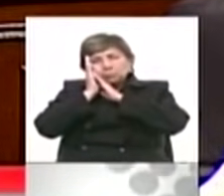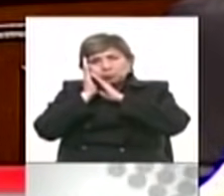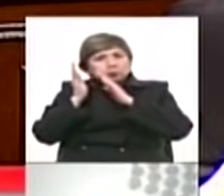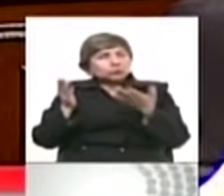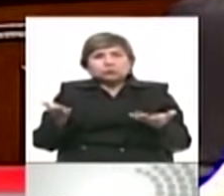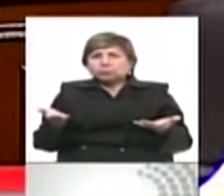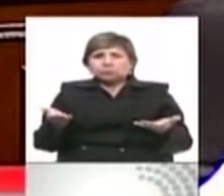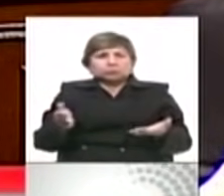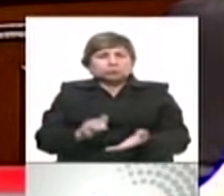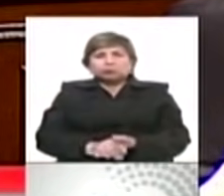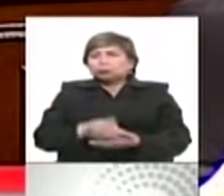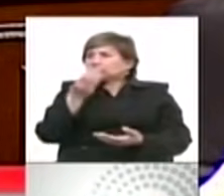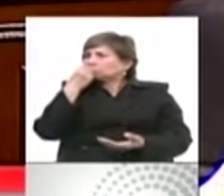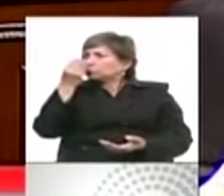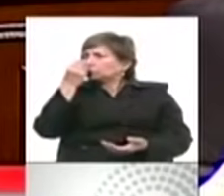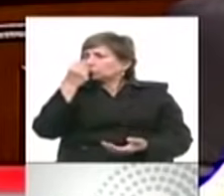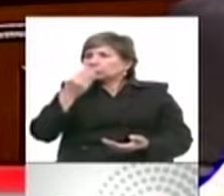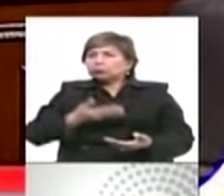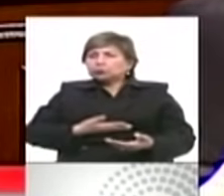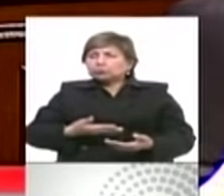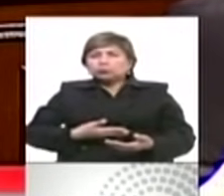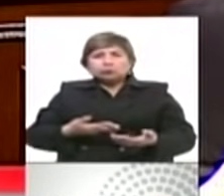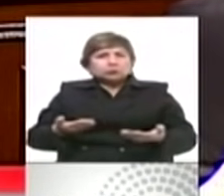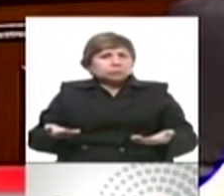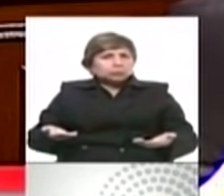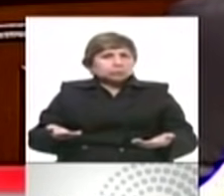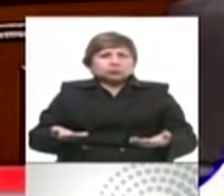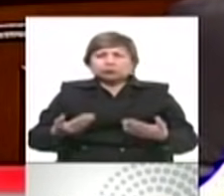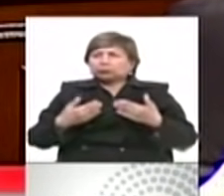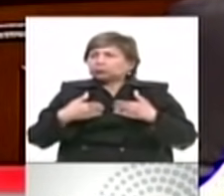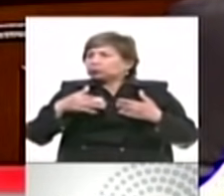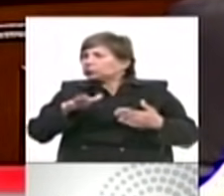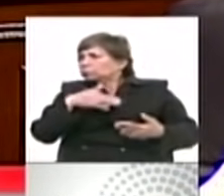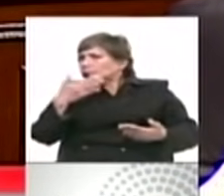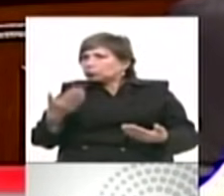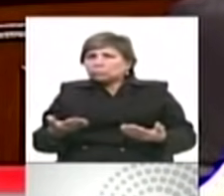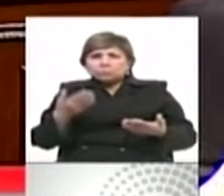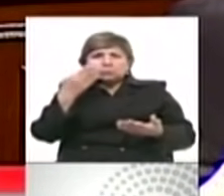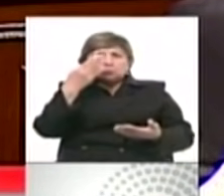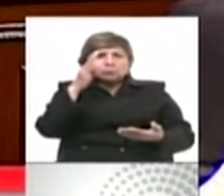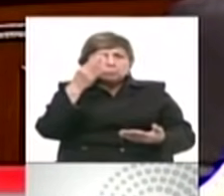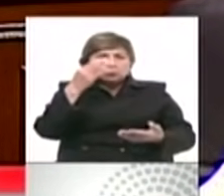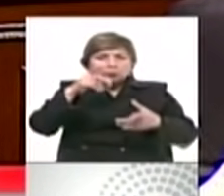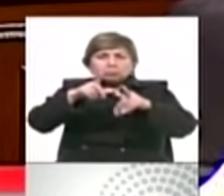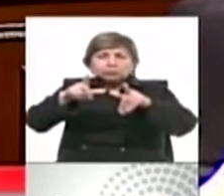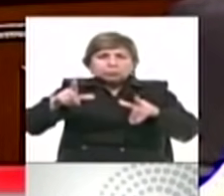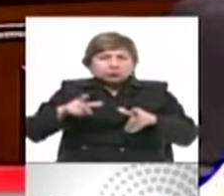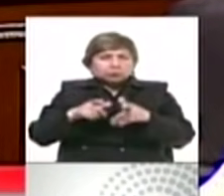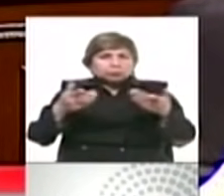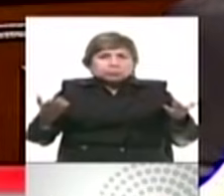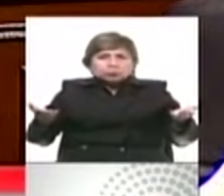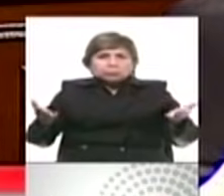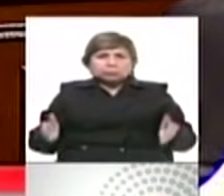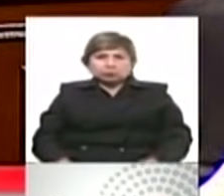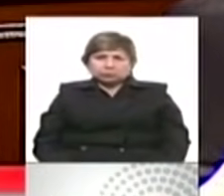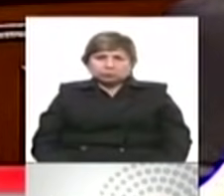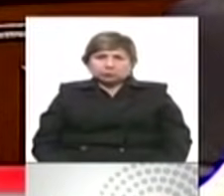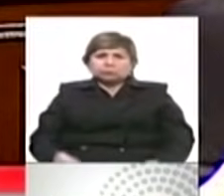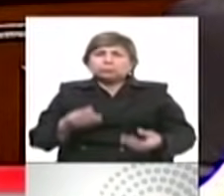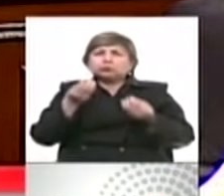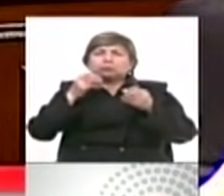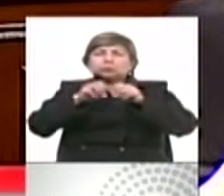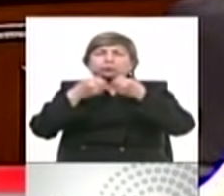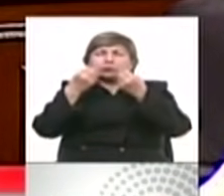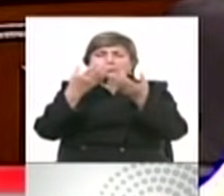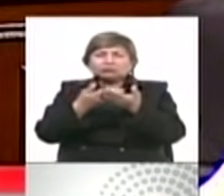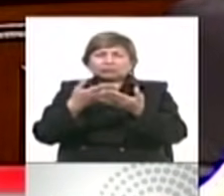Talara y hemos visto que es una obra de mucha importancia para lo que es los combustibles ecológicos que van a